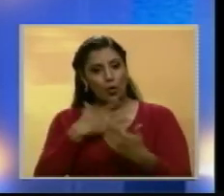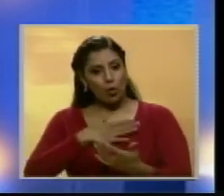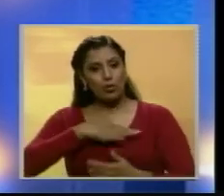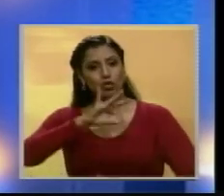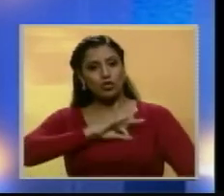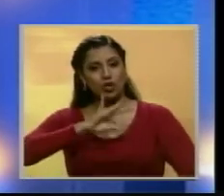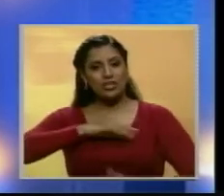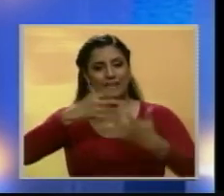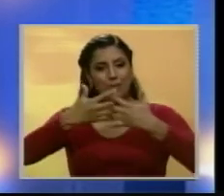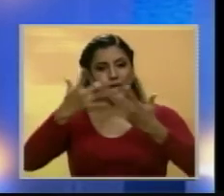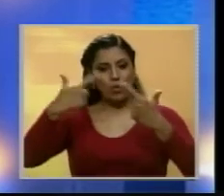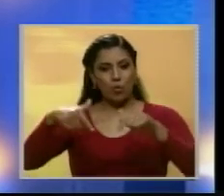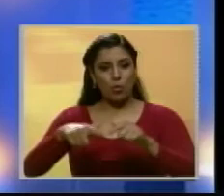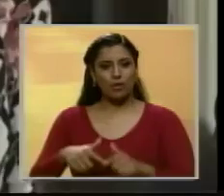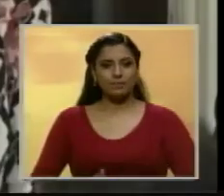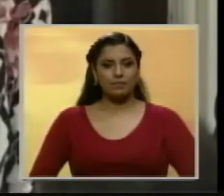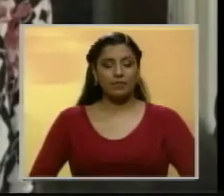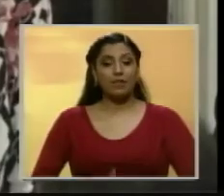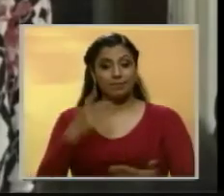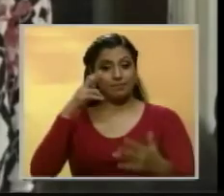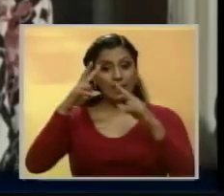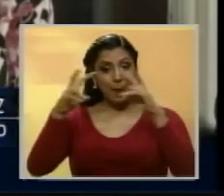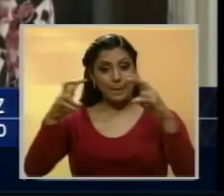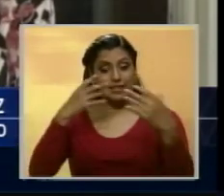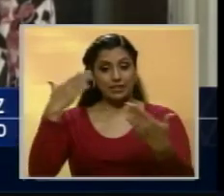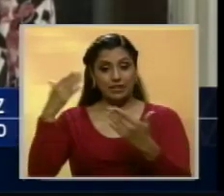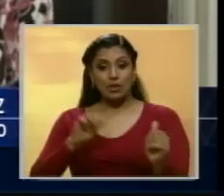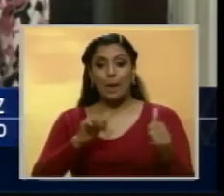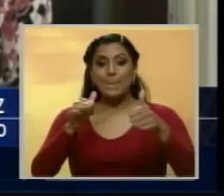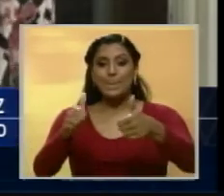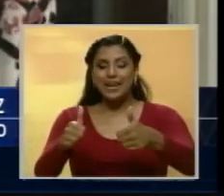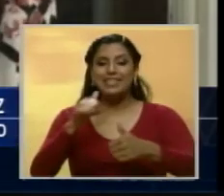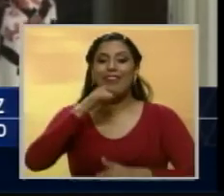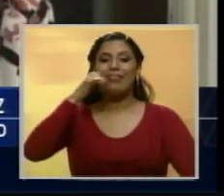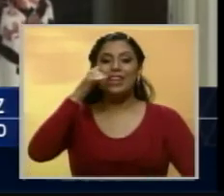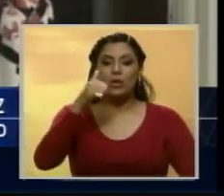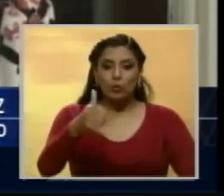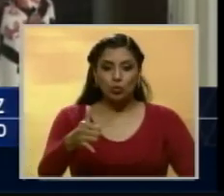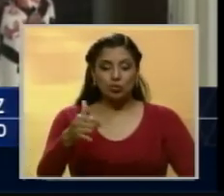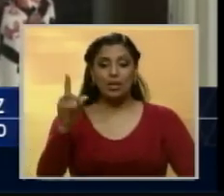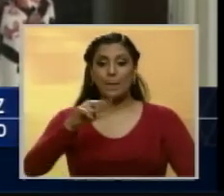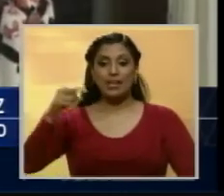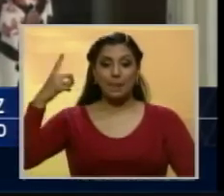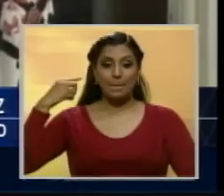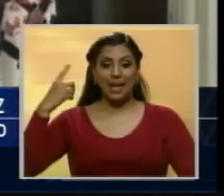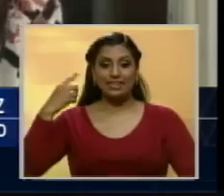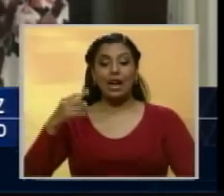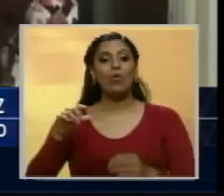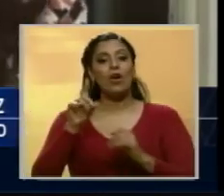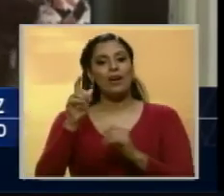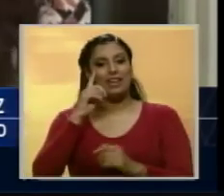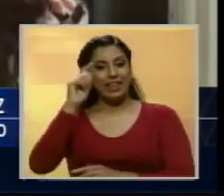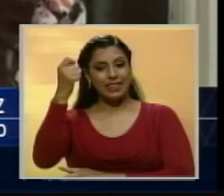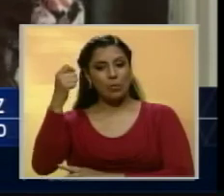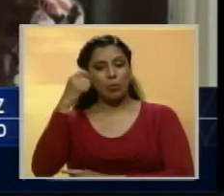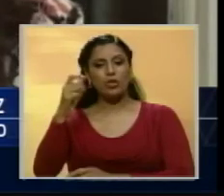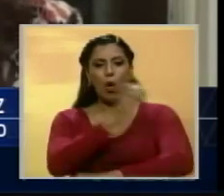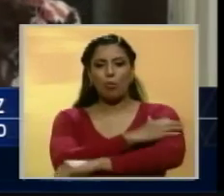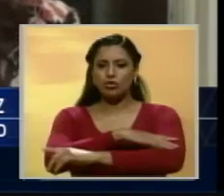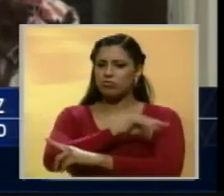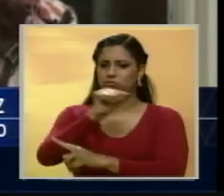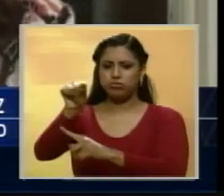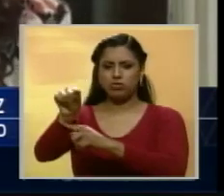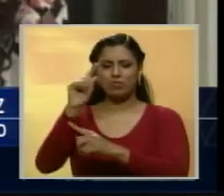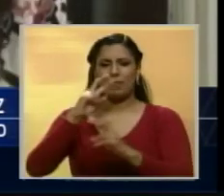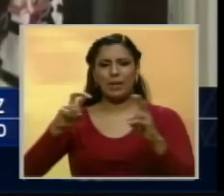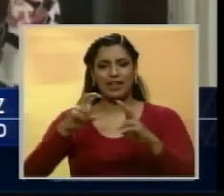sociedad inmobiliaria Los Sauces. La investigación surgida a partir de una denuncia presentada el mes pasado por la diputada de Centro Izquierda,